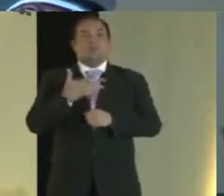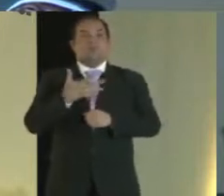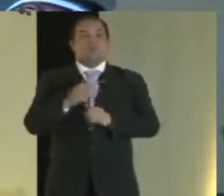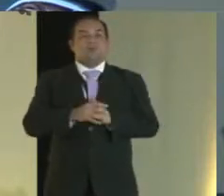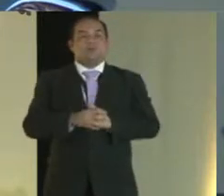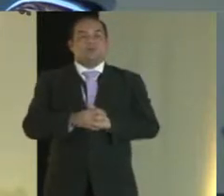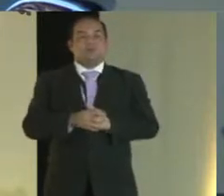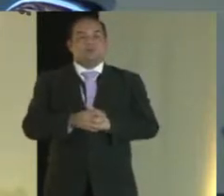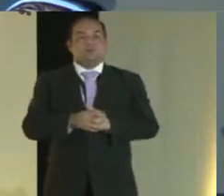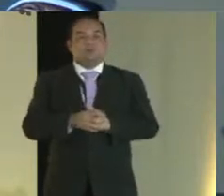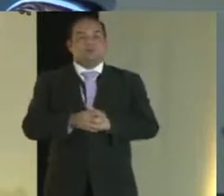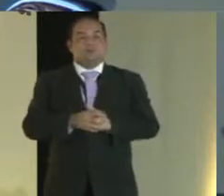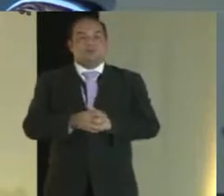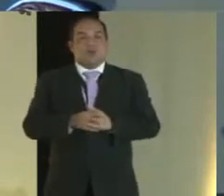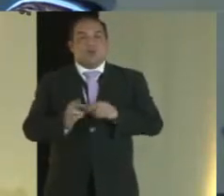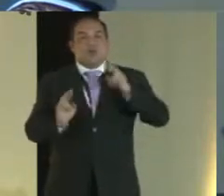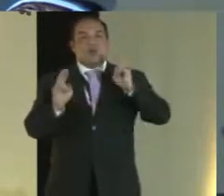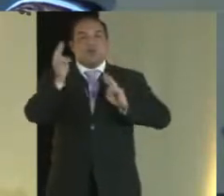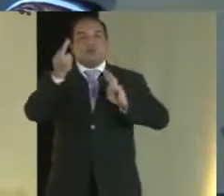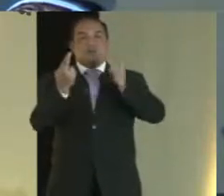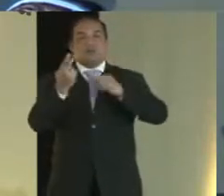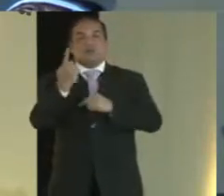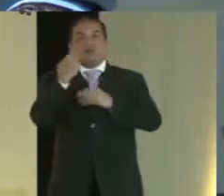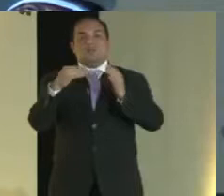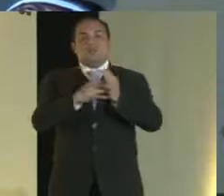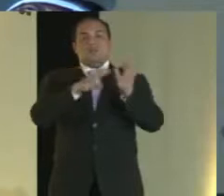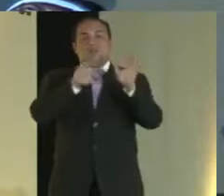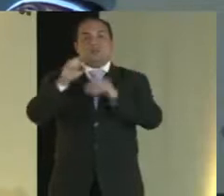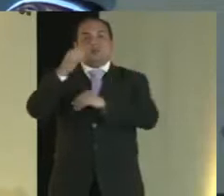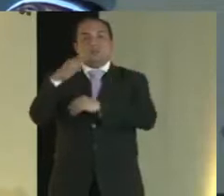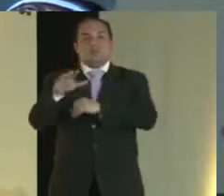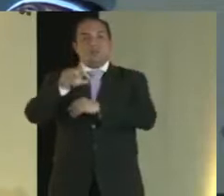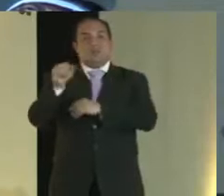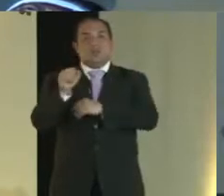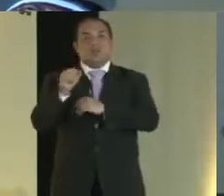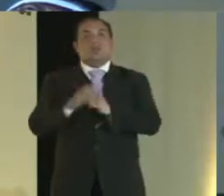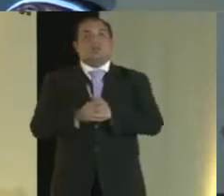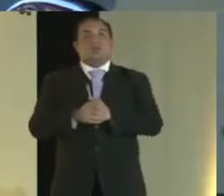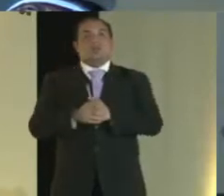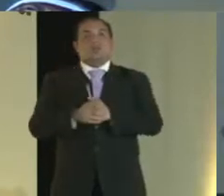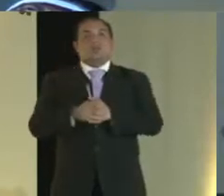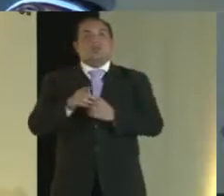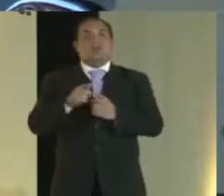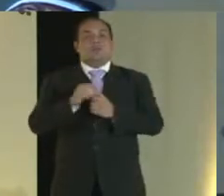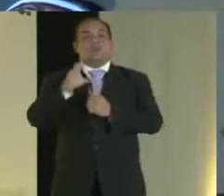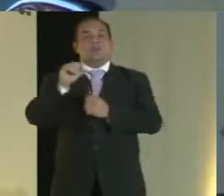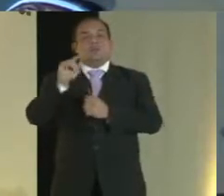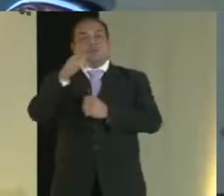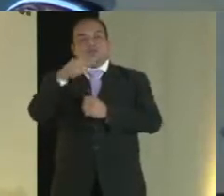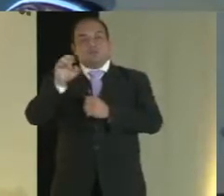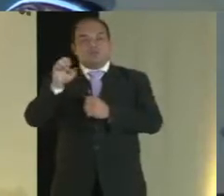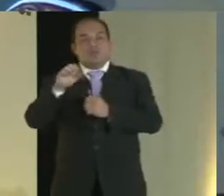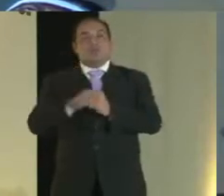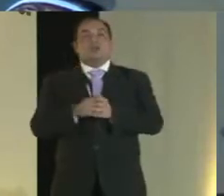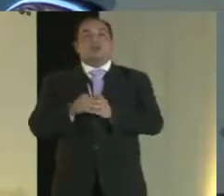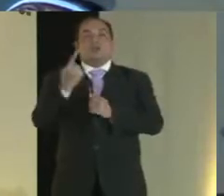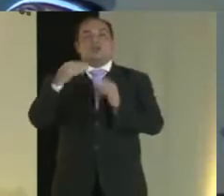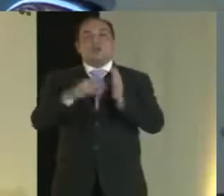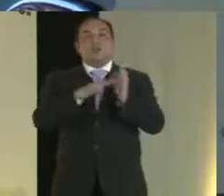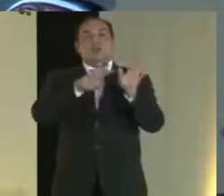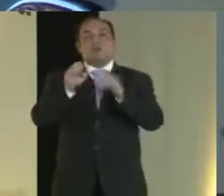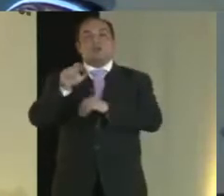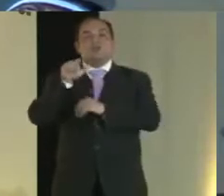conmoción revolucionaria de 1910 y luego en el Constituyente del 17. Posteriormente vino una